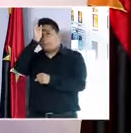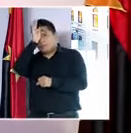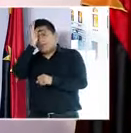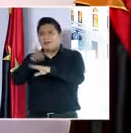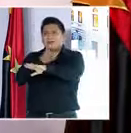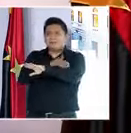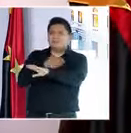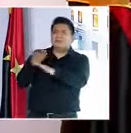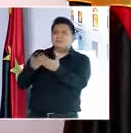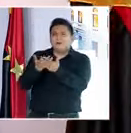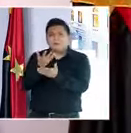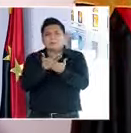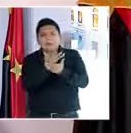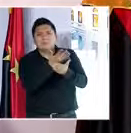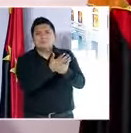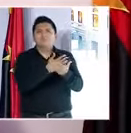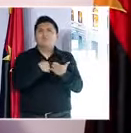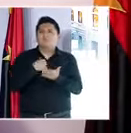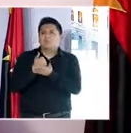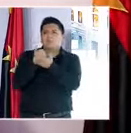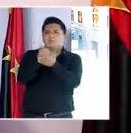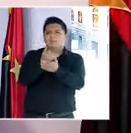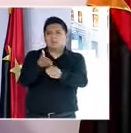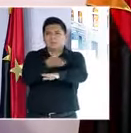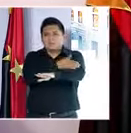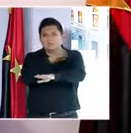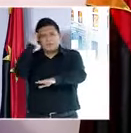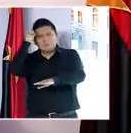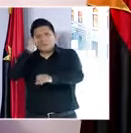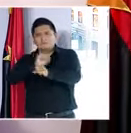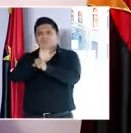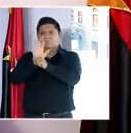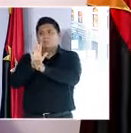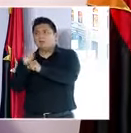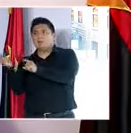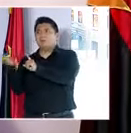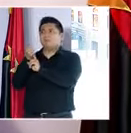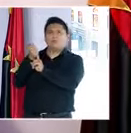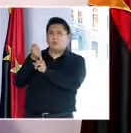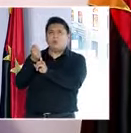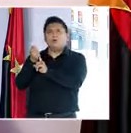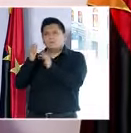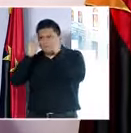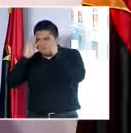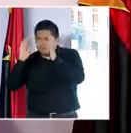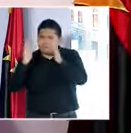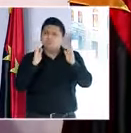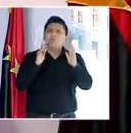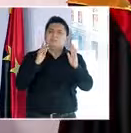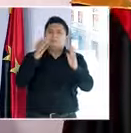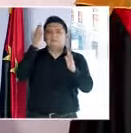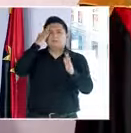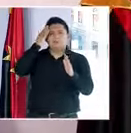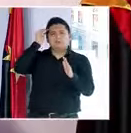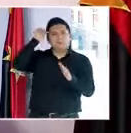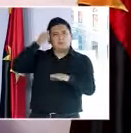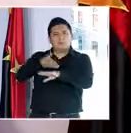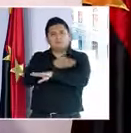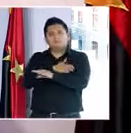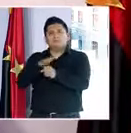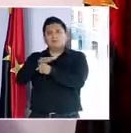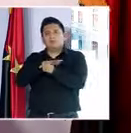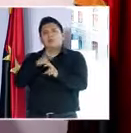ese acompañamiento permanente en la crisis del COVID-19. Fueron momentos muy